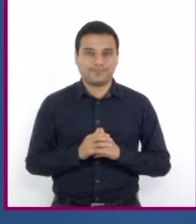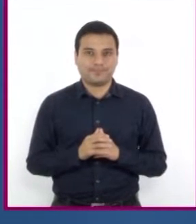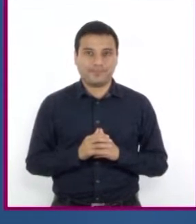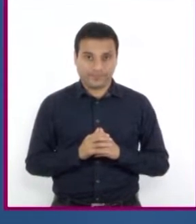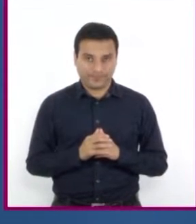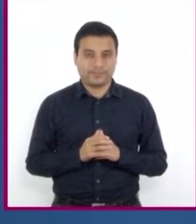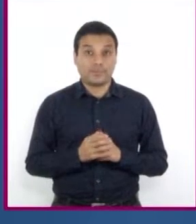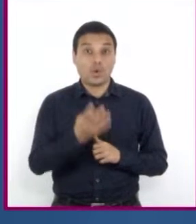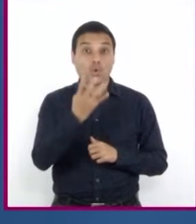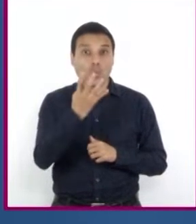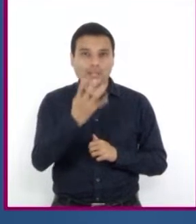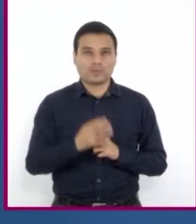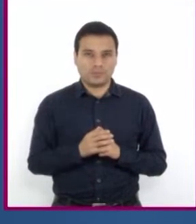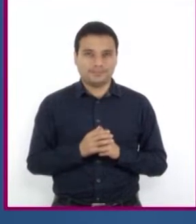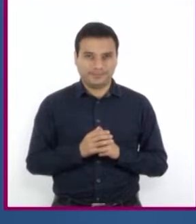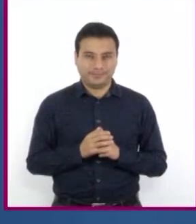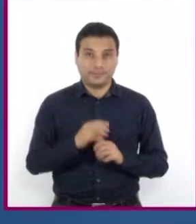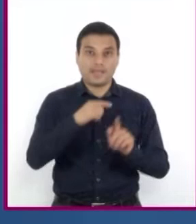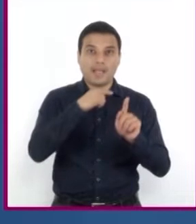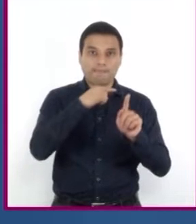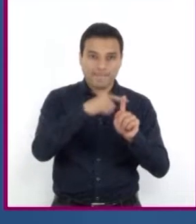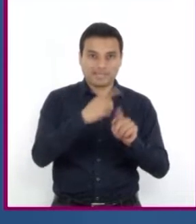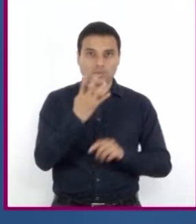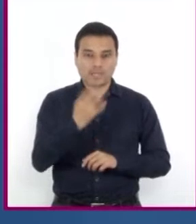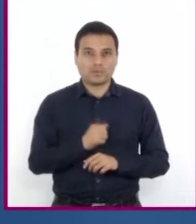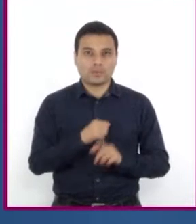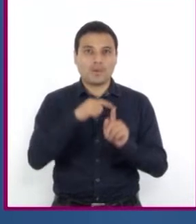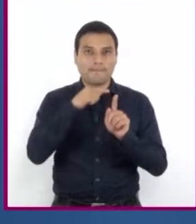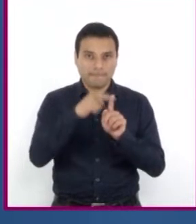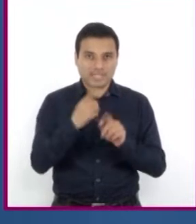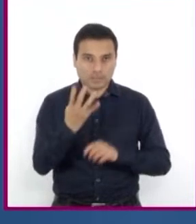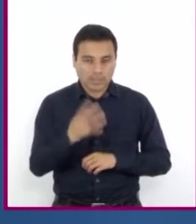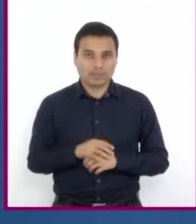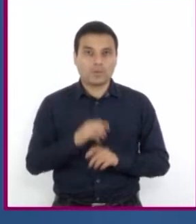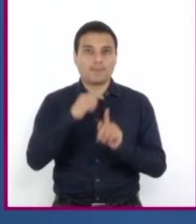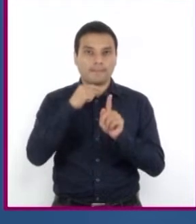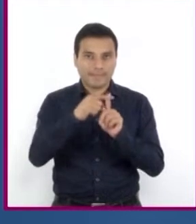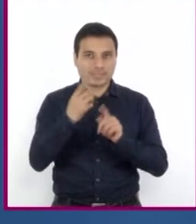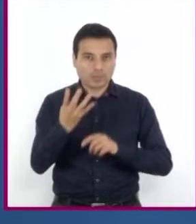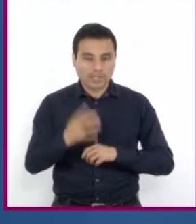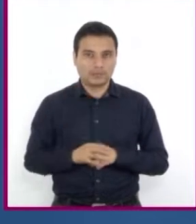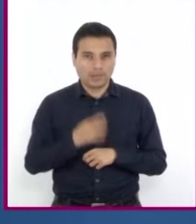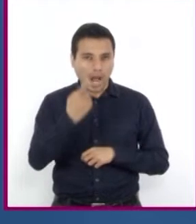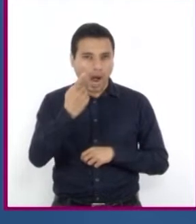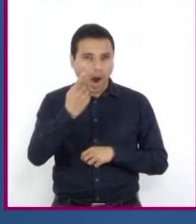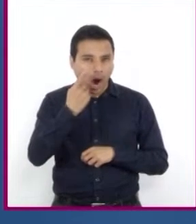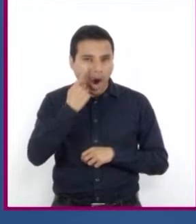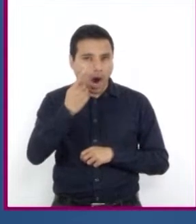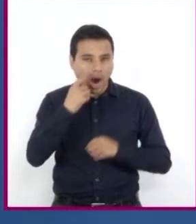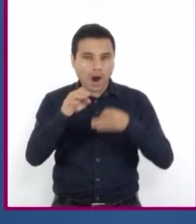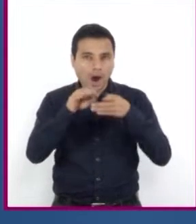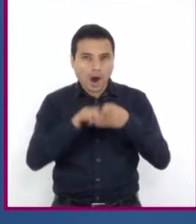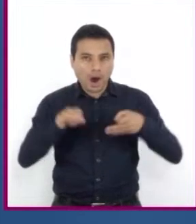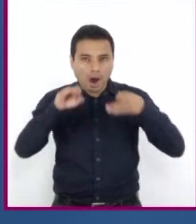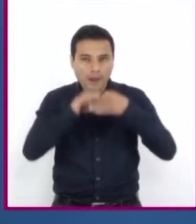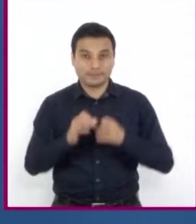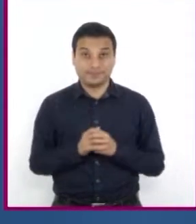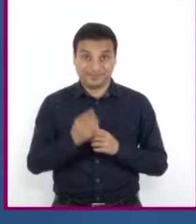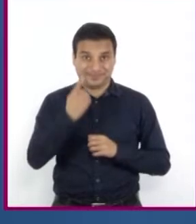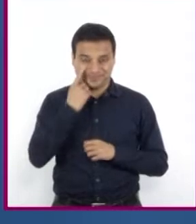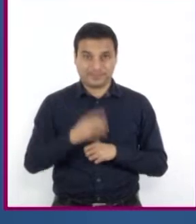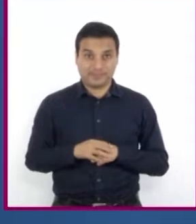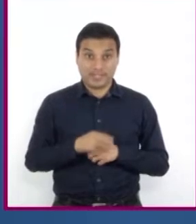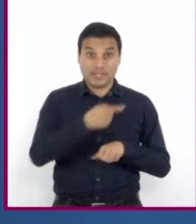4 es la constante aditiva en esta sucesión y nos ayuda a saber que del primero al